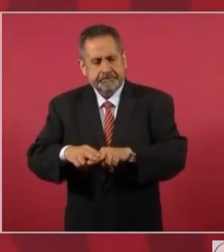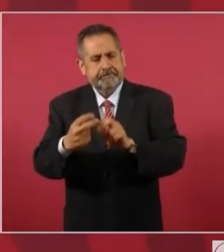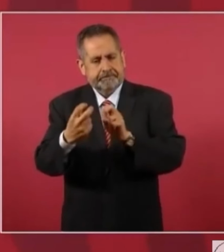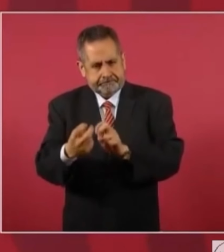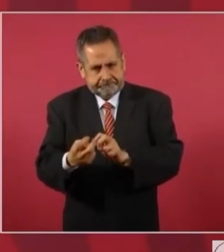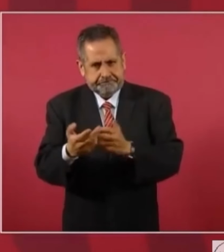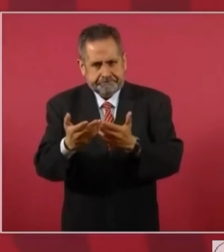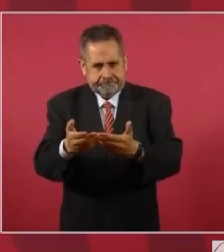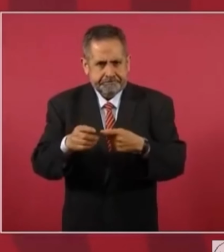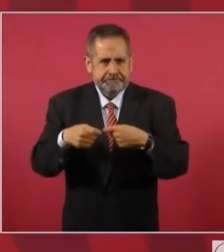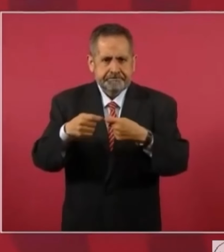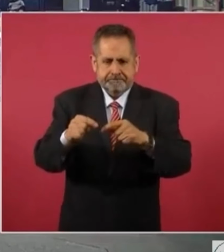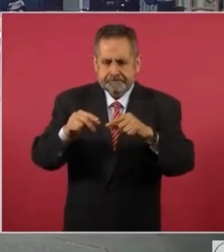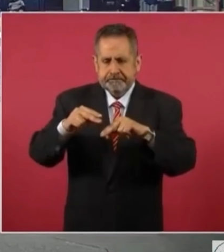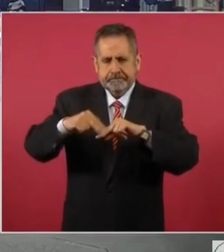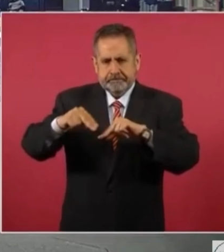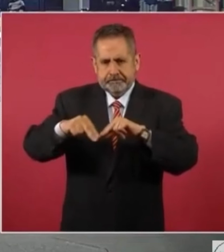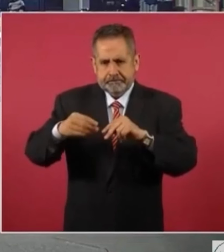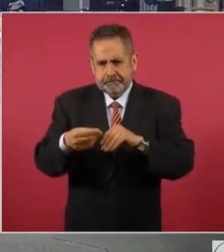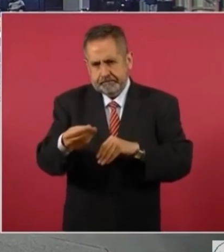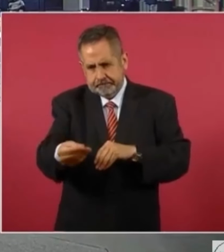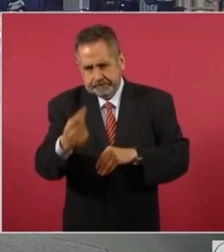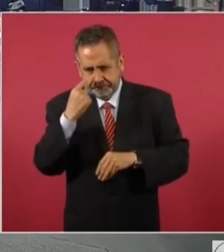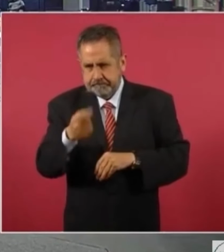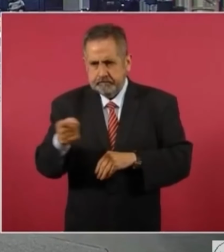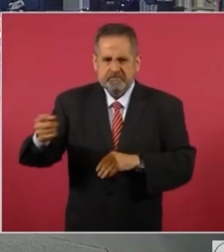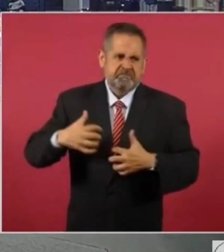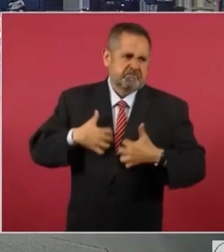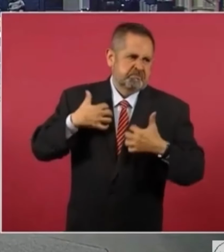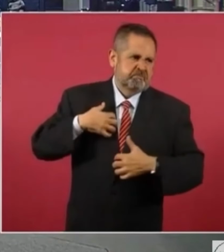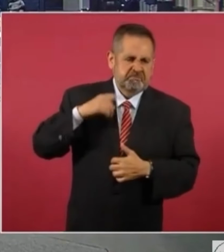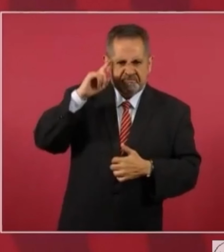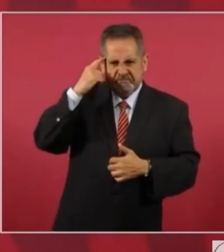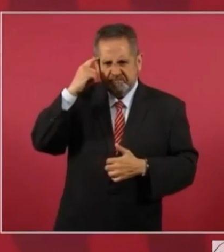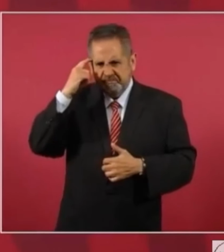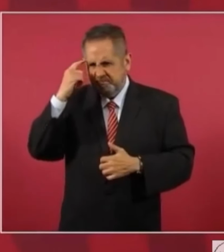le daban su ficha, seguía enojada.